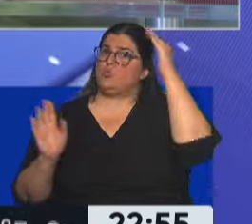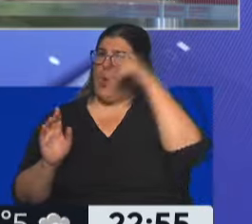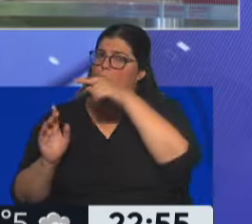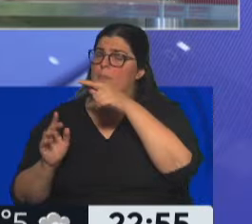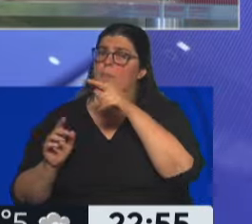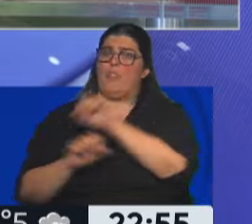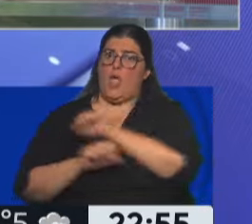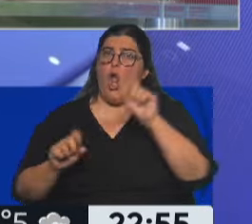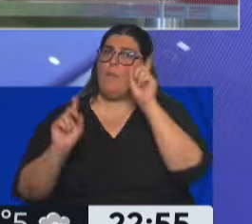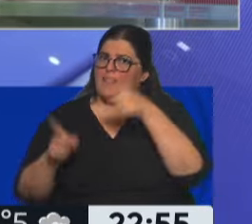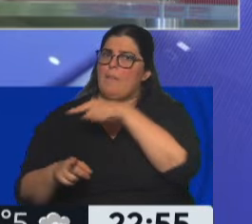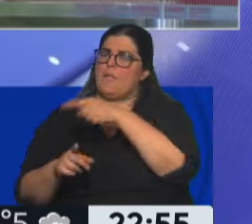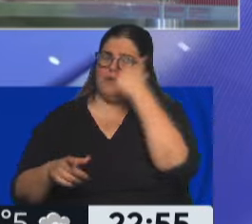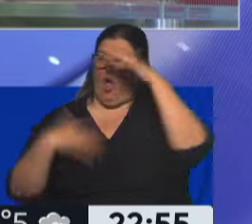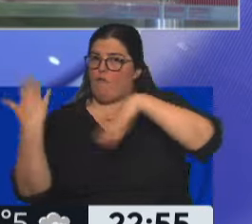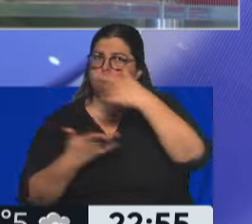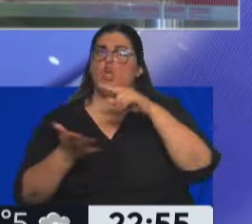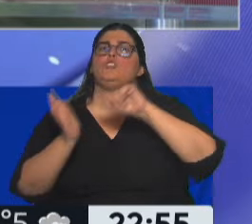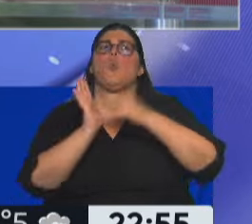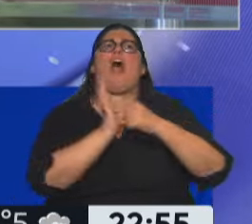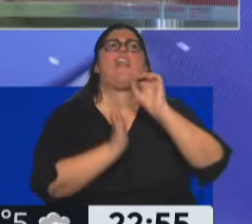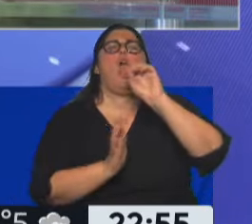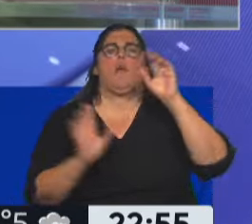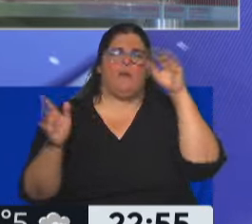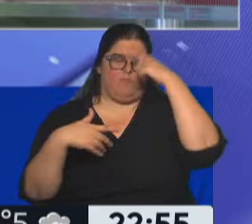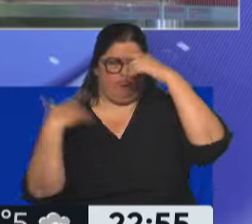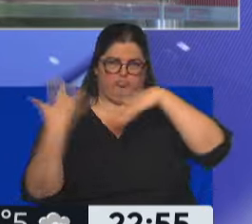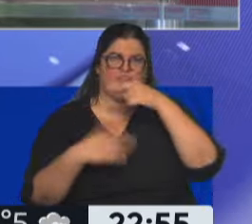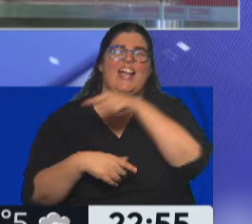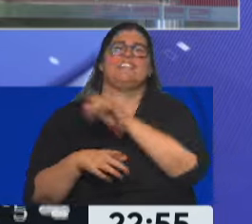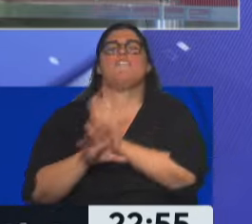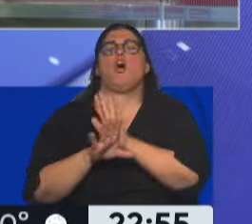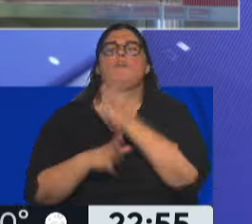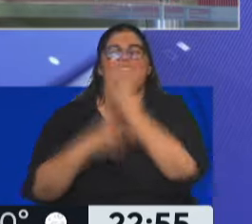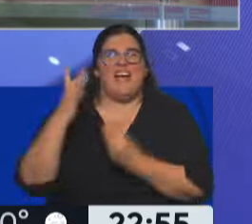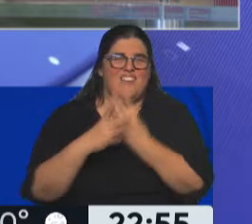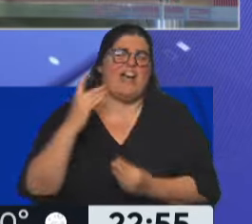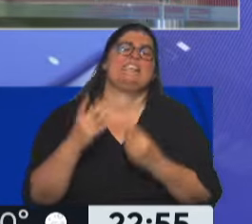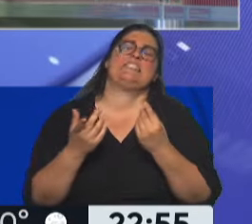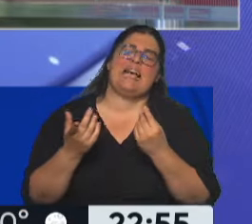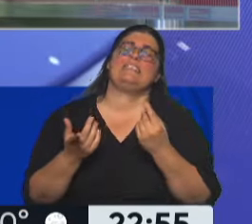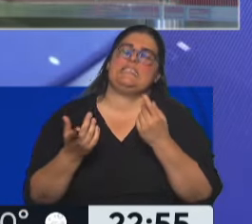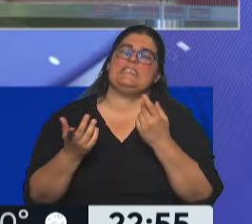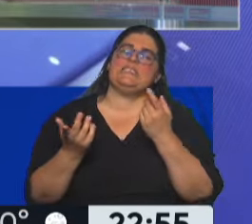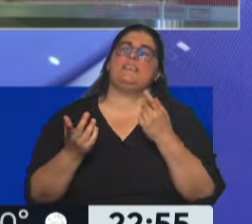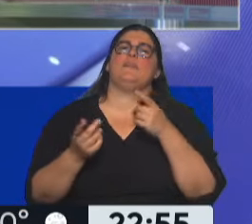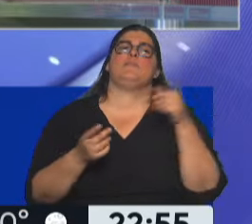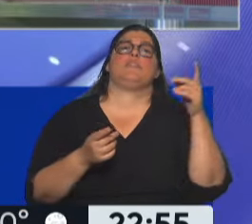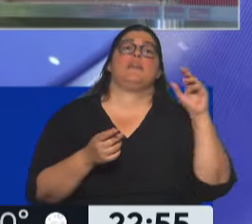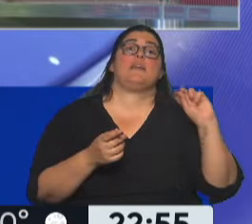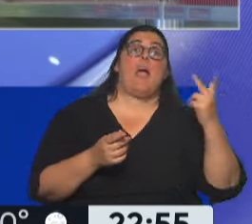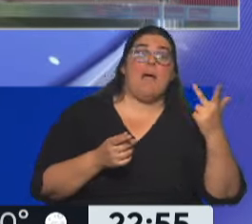confundía las ciudades a las que iba bueno varias de esos gafes podríamos Llamar que se daban y que entonces cala aprovechó